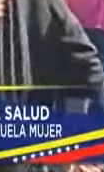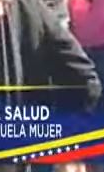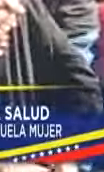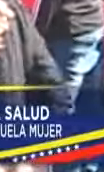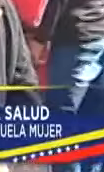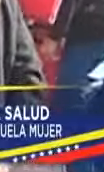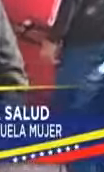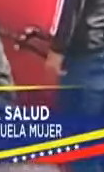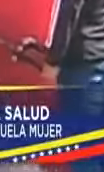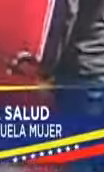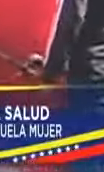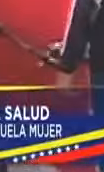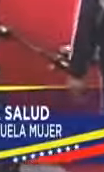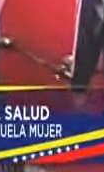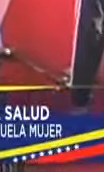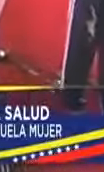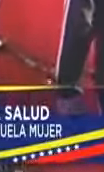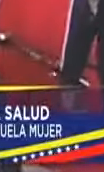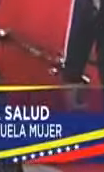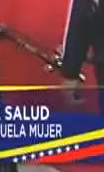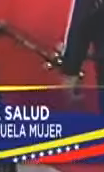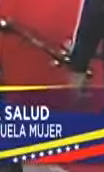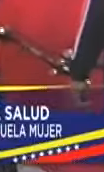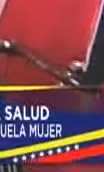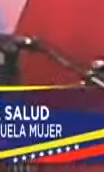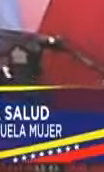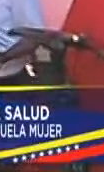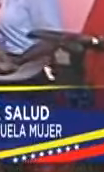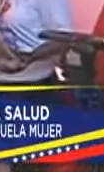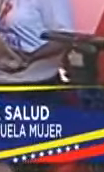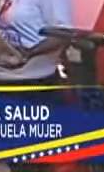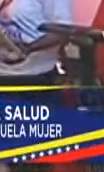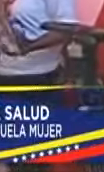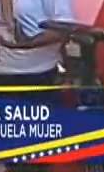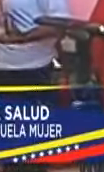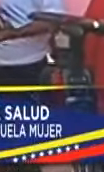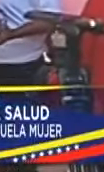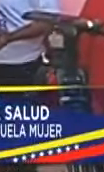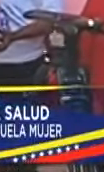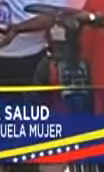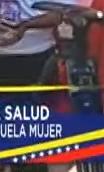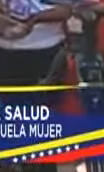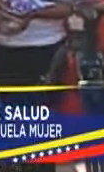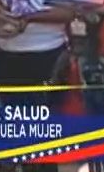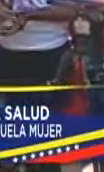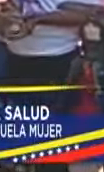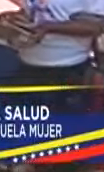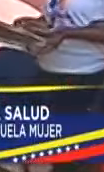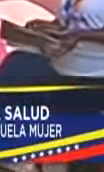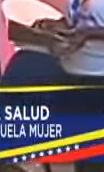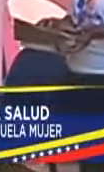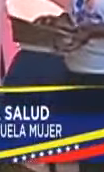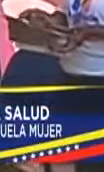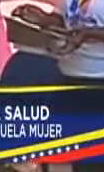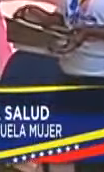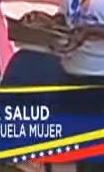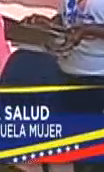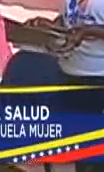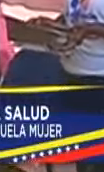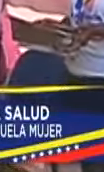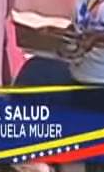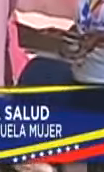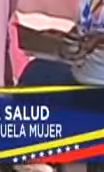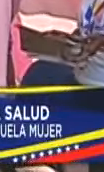país. Recordemos que en el mes de octubre del año pasado el jefe de Estado venezolano anunció el lanzamiento de este programa social